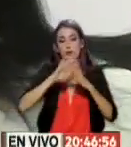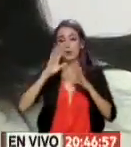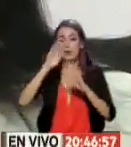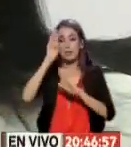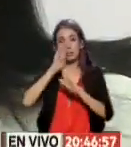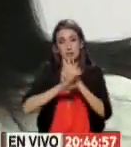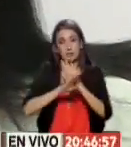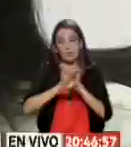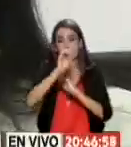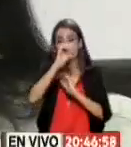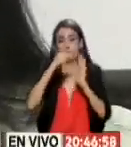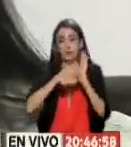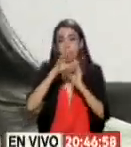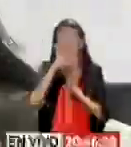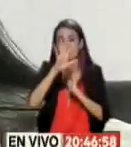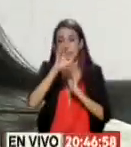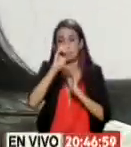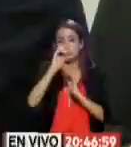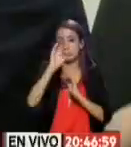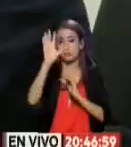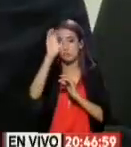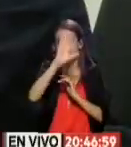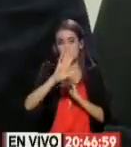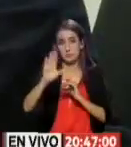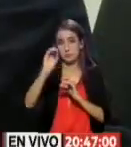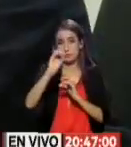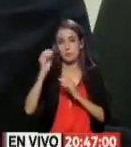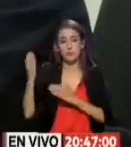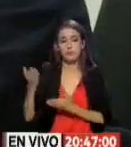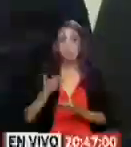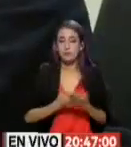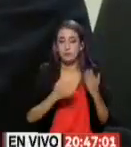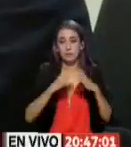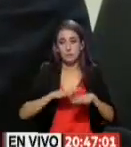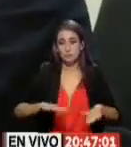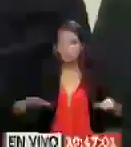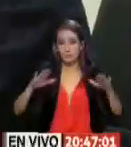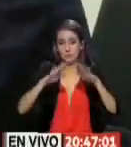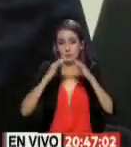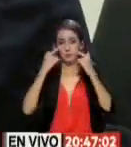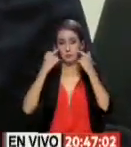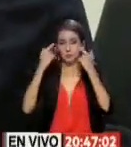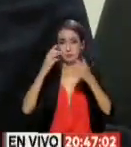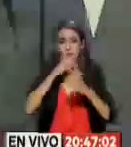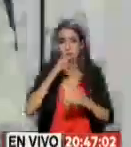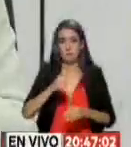reducción del 0,5% de intereses en préstamos para los jubilados.